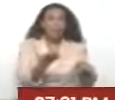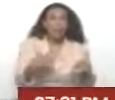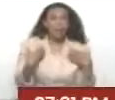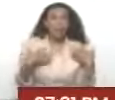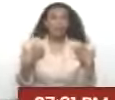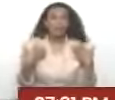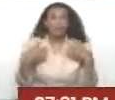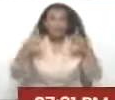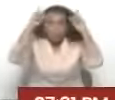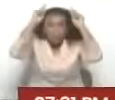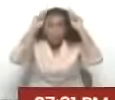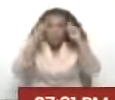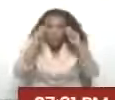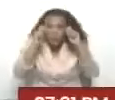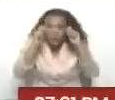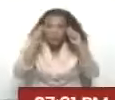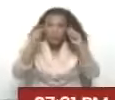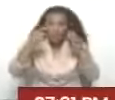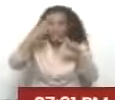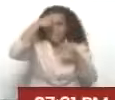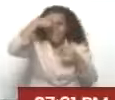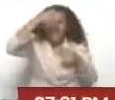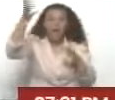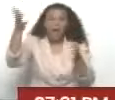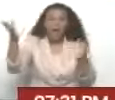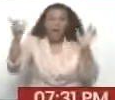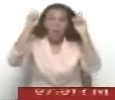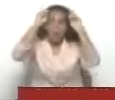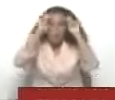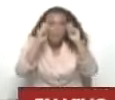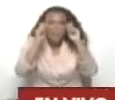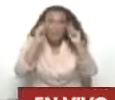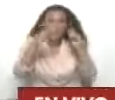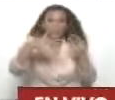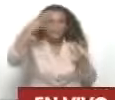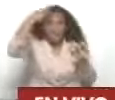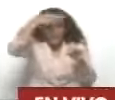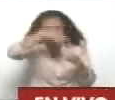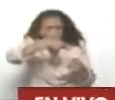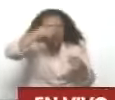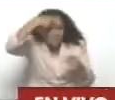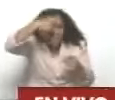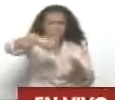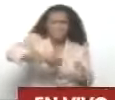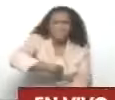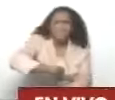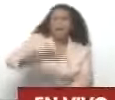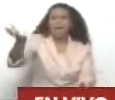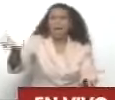agarré el sombrero, se los lancé, mire, le llegó directo así a una de las muchachas que estaba saludando.